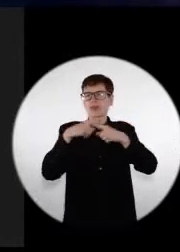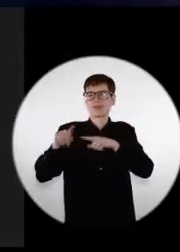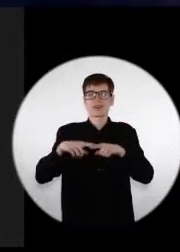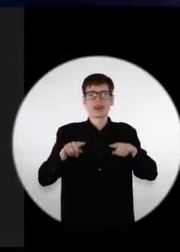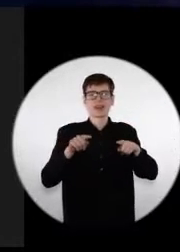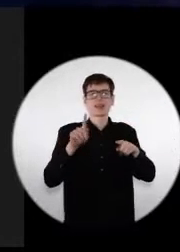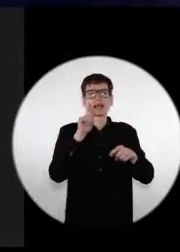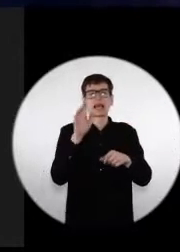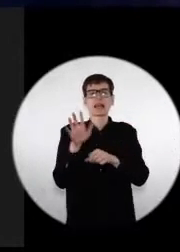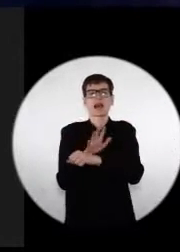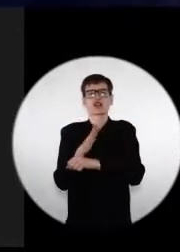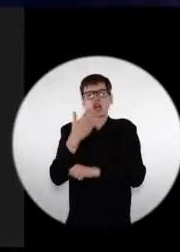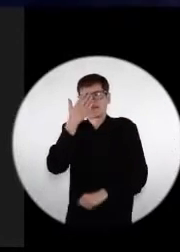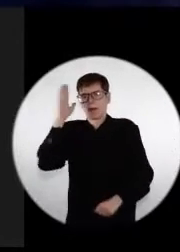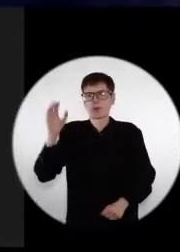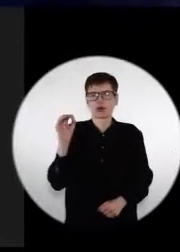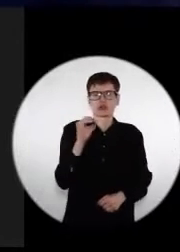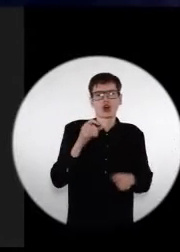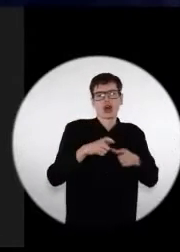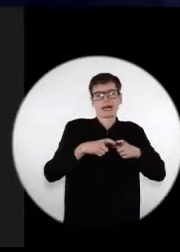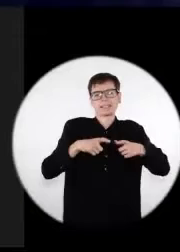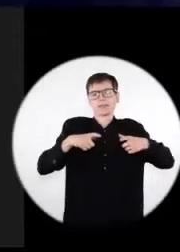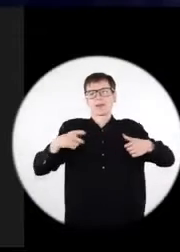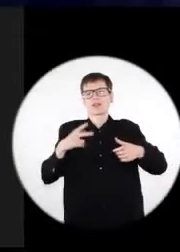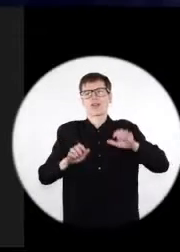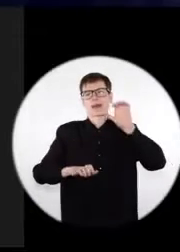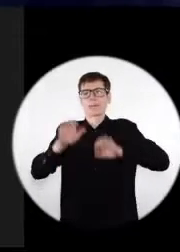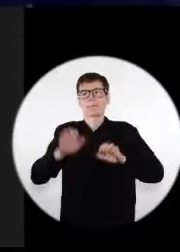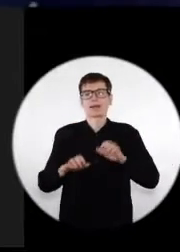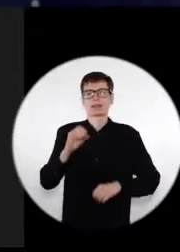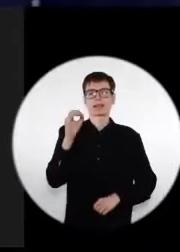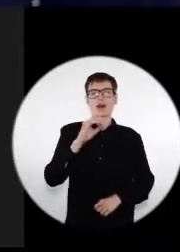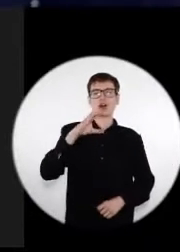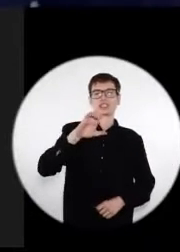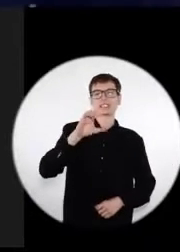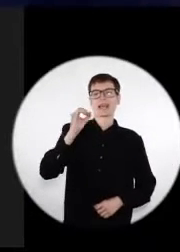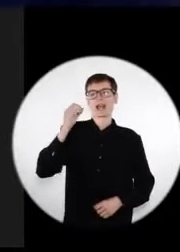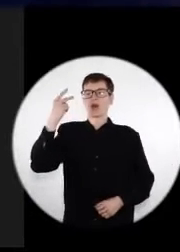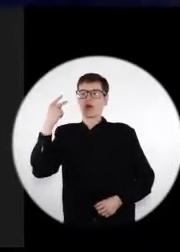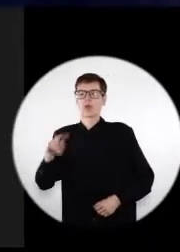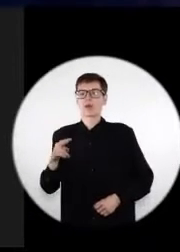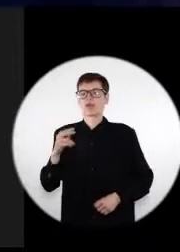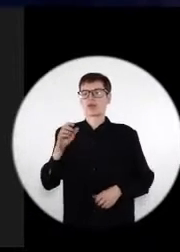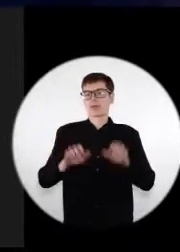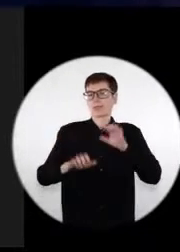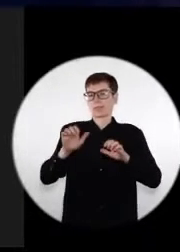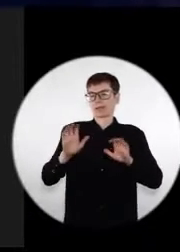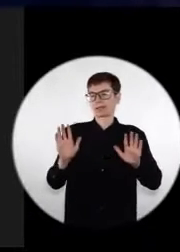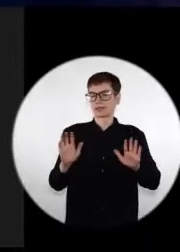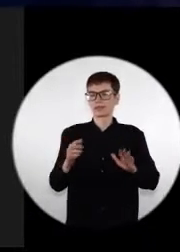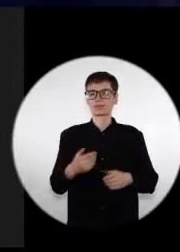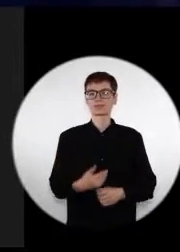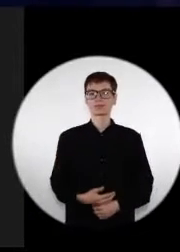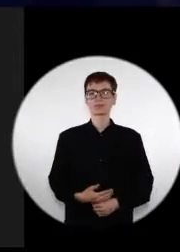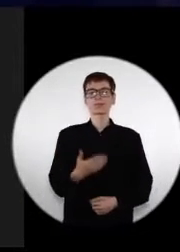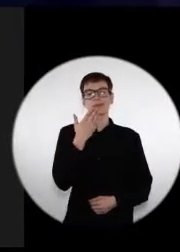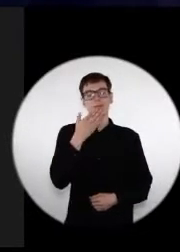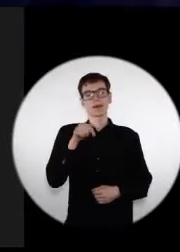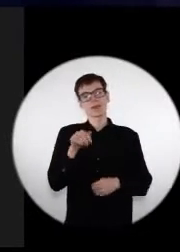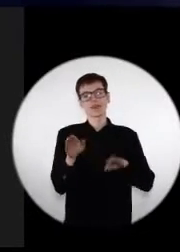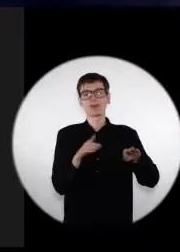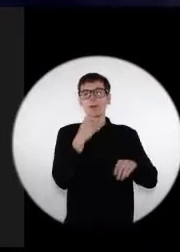de autores famosos o decidió o del crecimiento empresarial